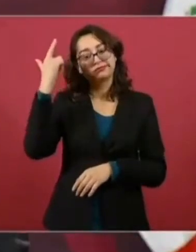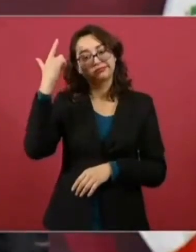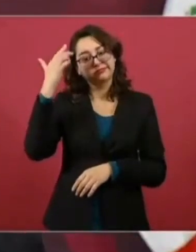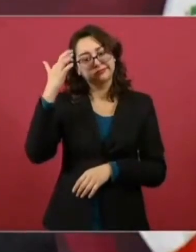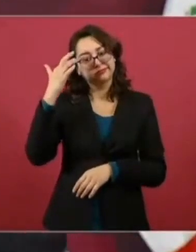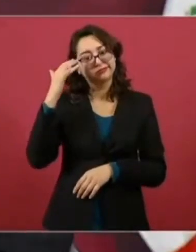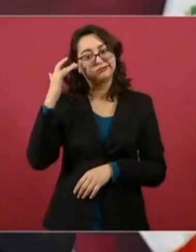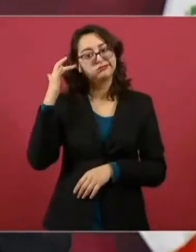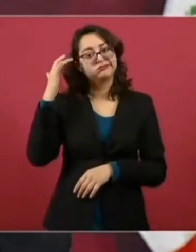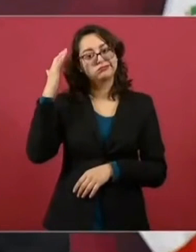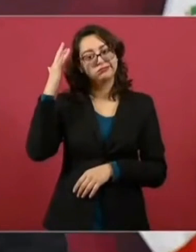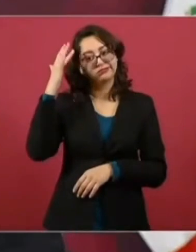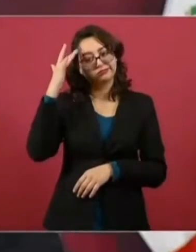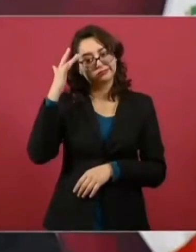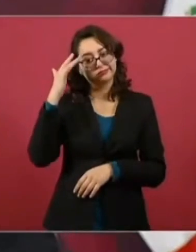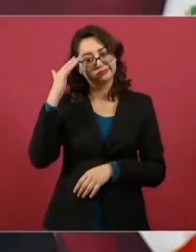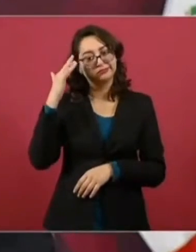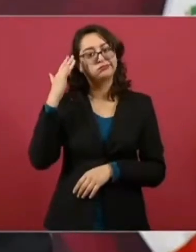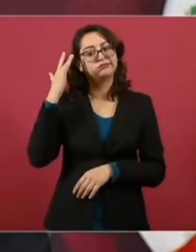no